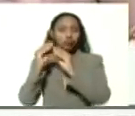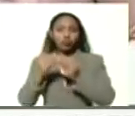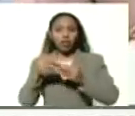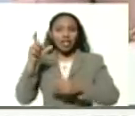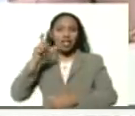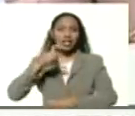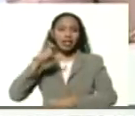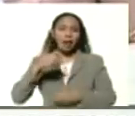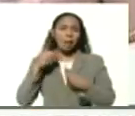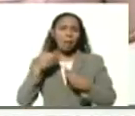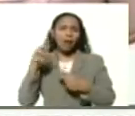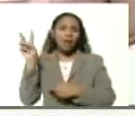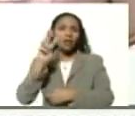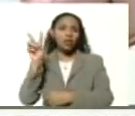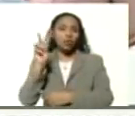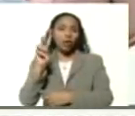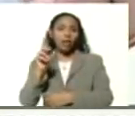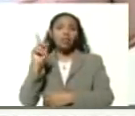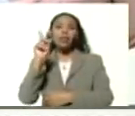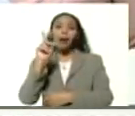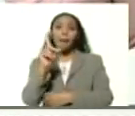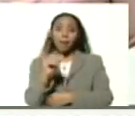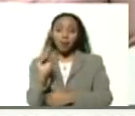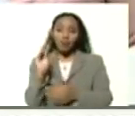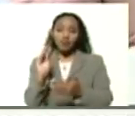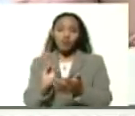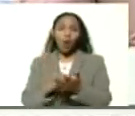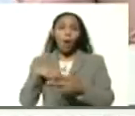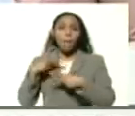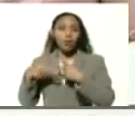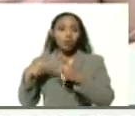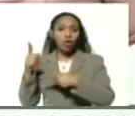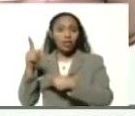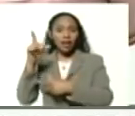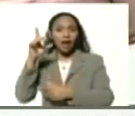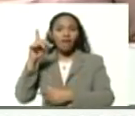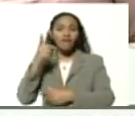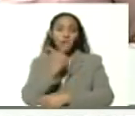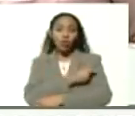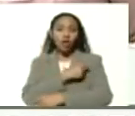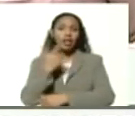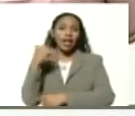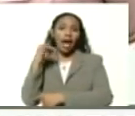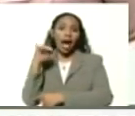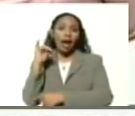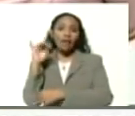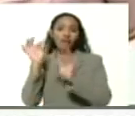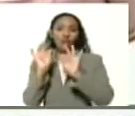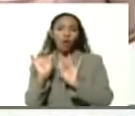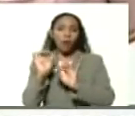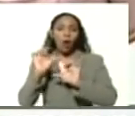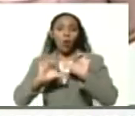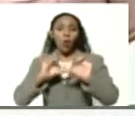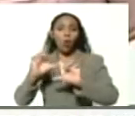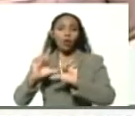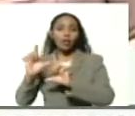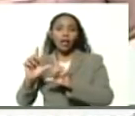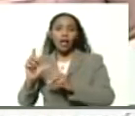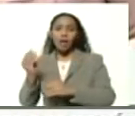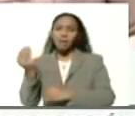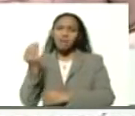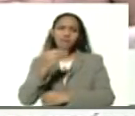necesarias para que Venezuela también se incorpore a la producción de esta vacuna, que tiene un manejo logístico mucho